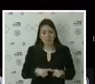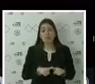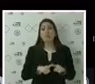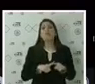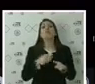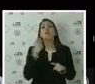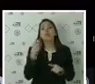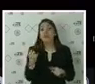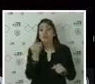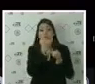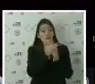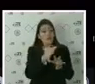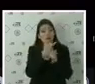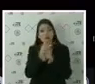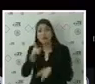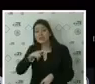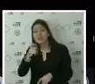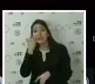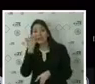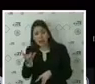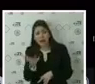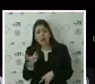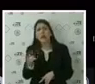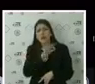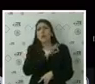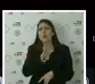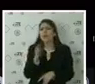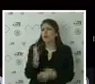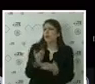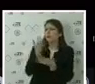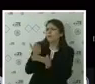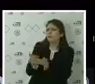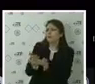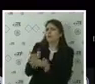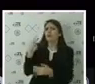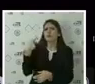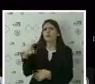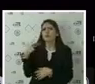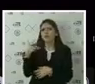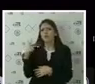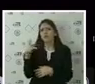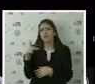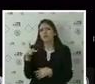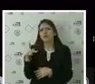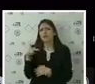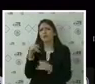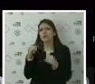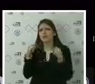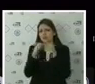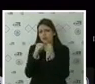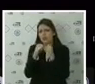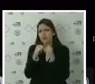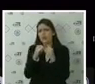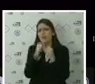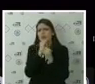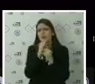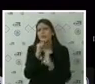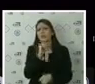Cualquier información que deseemos saber la podemos solicitar a través del Instituto de Información